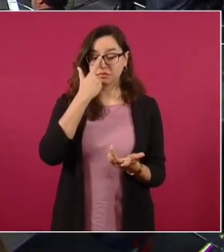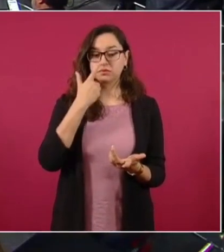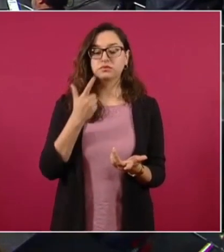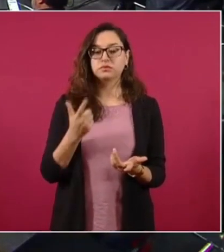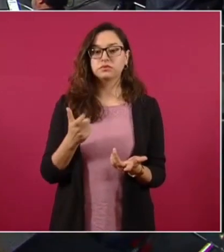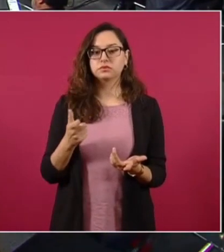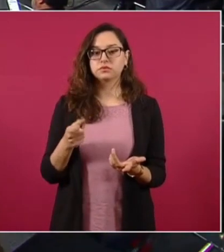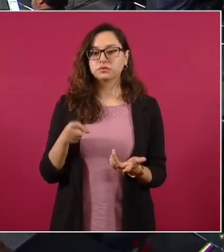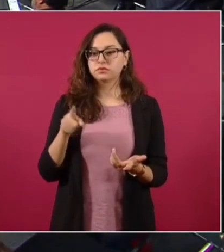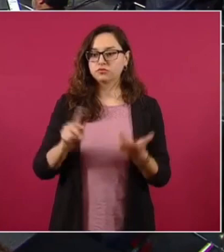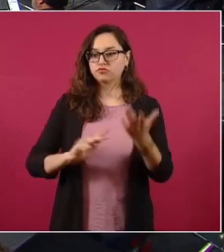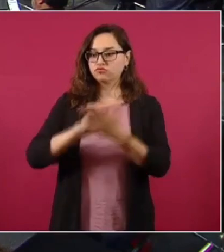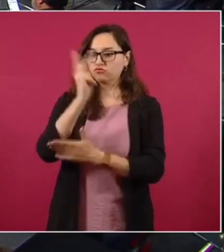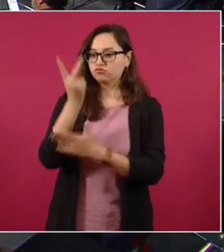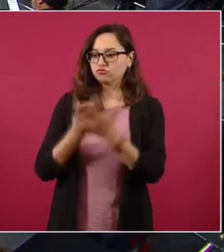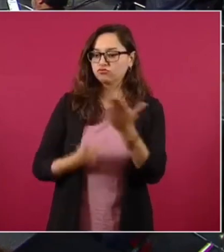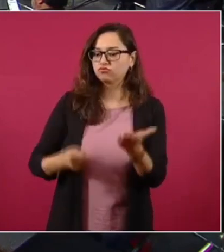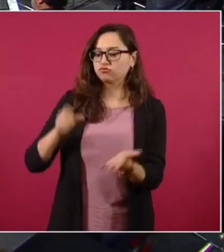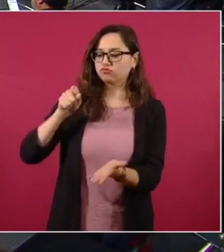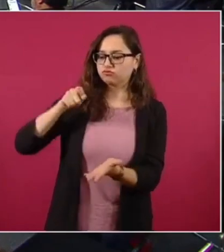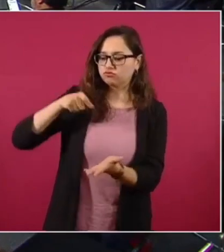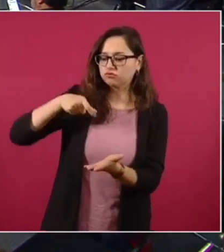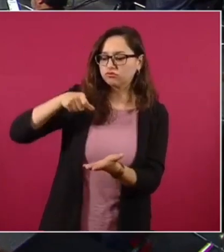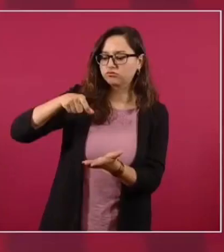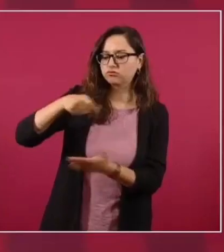el programa de reforestación